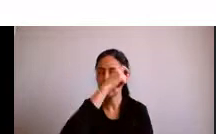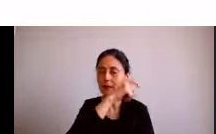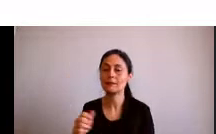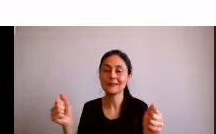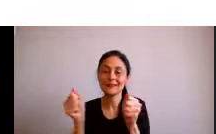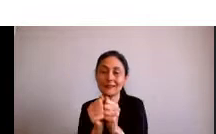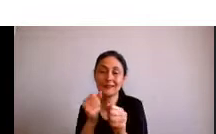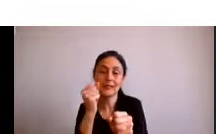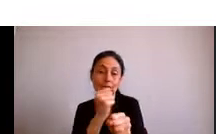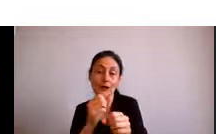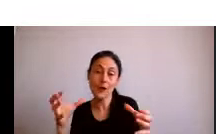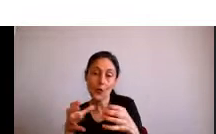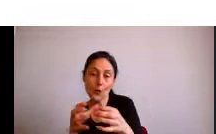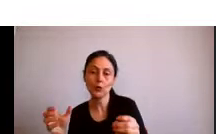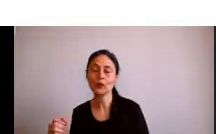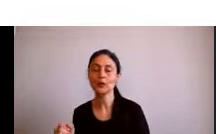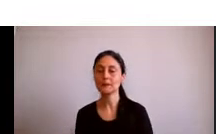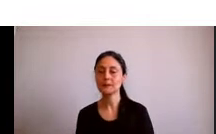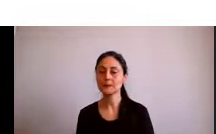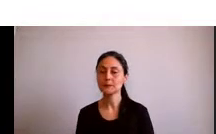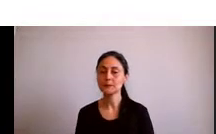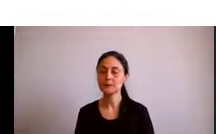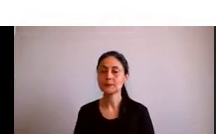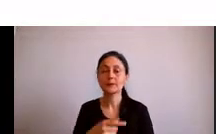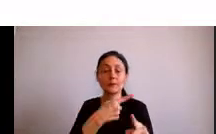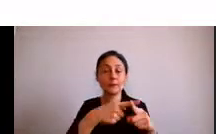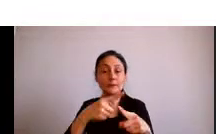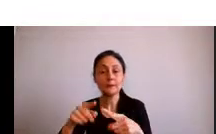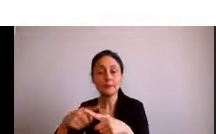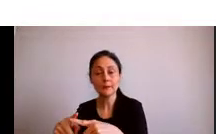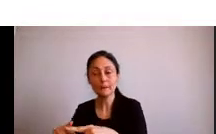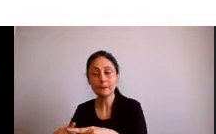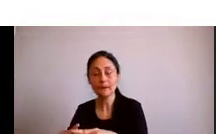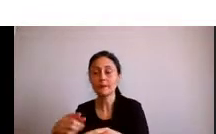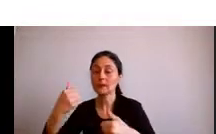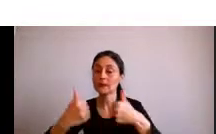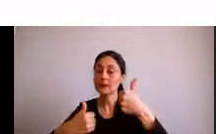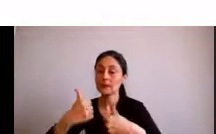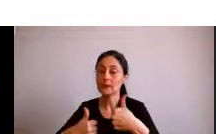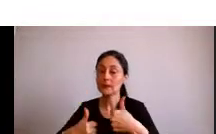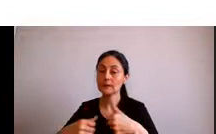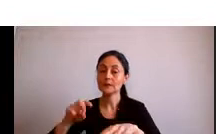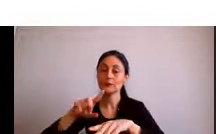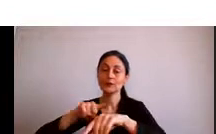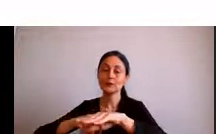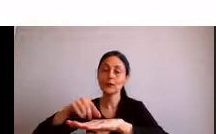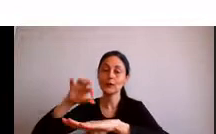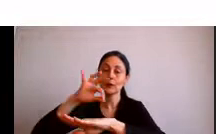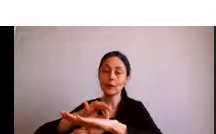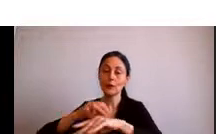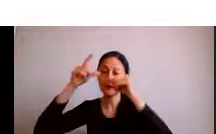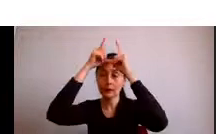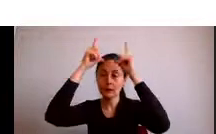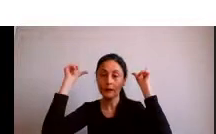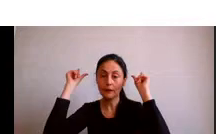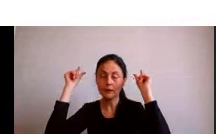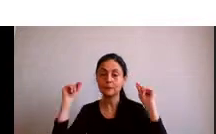también otras especialidades o otras carreras, como en este caso la tecnología médica, la enfermería, ¿cierto? Parte del equipo de